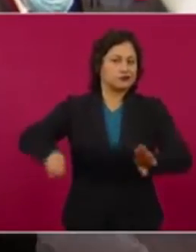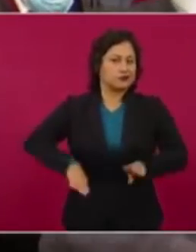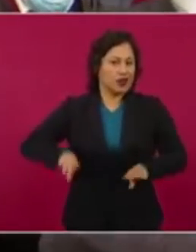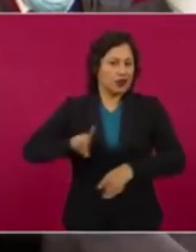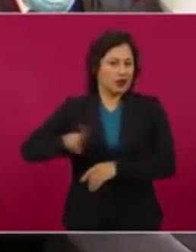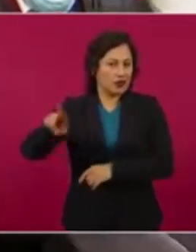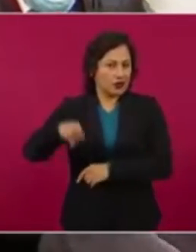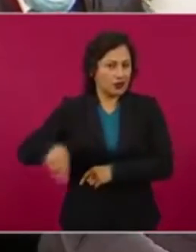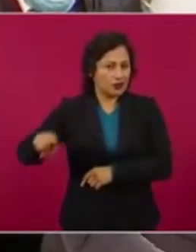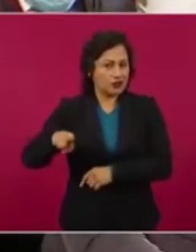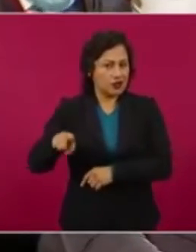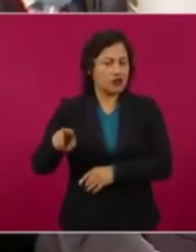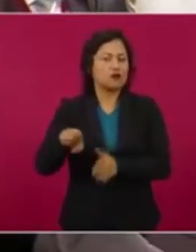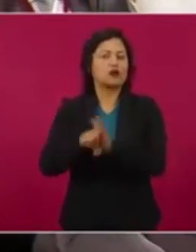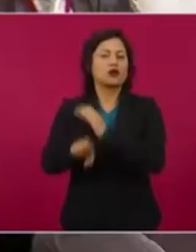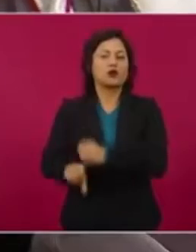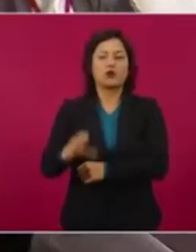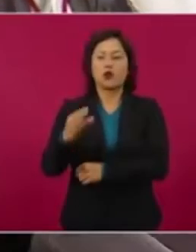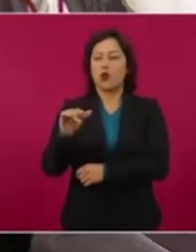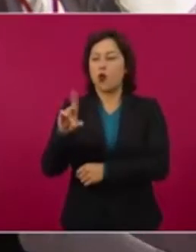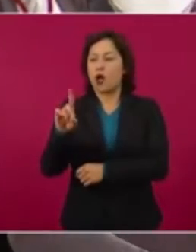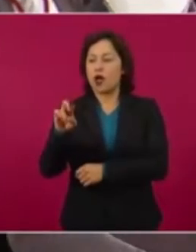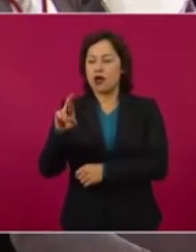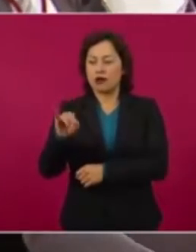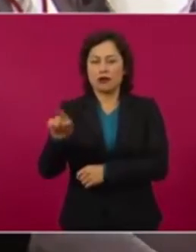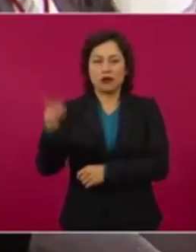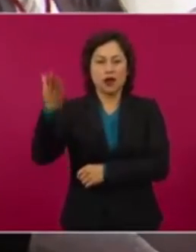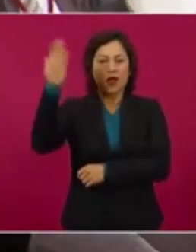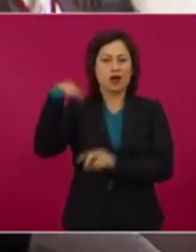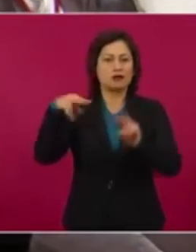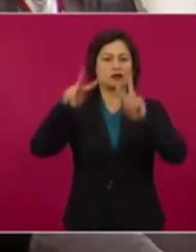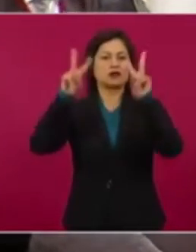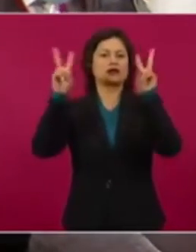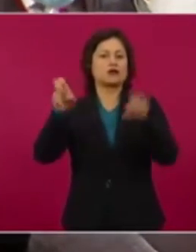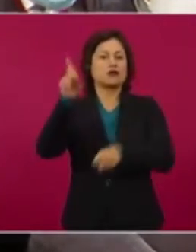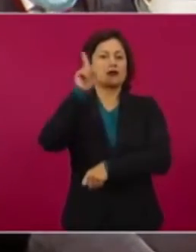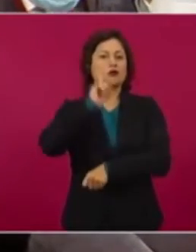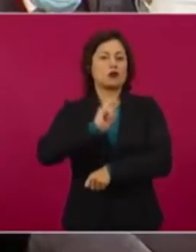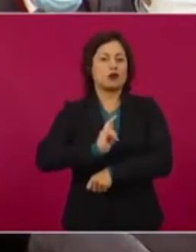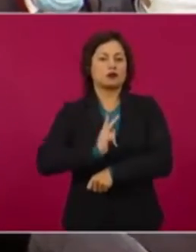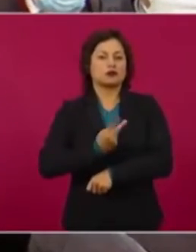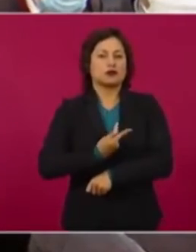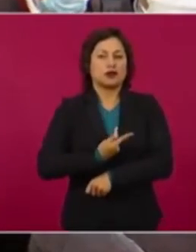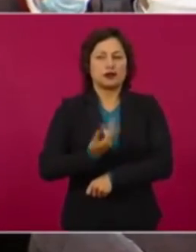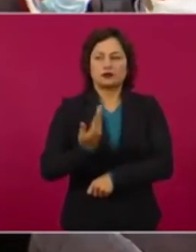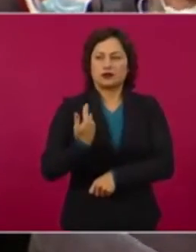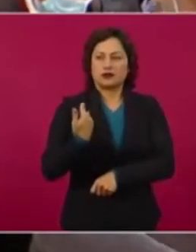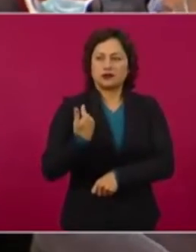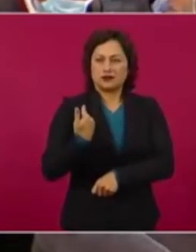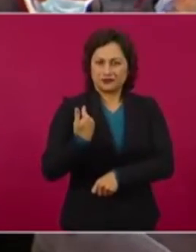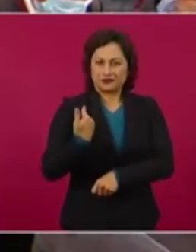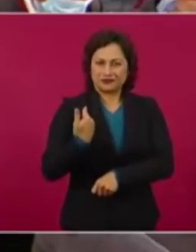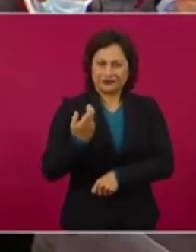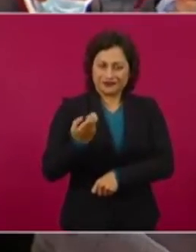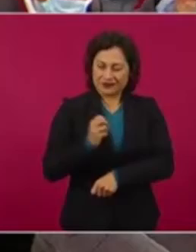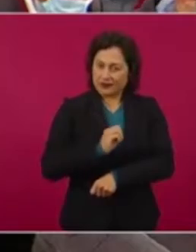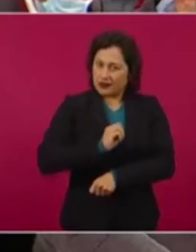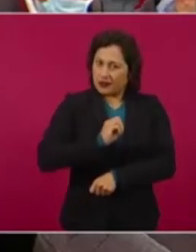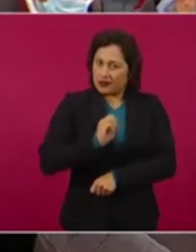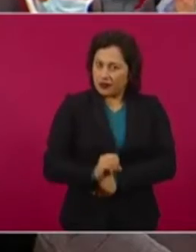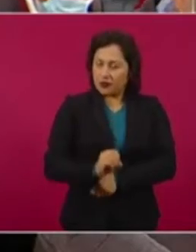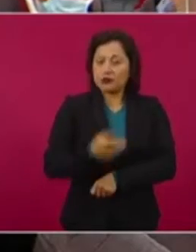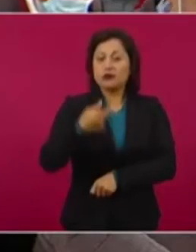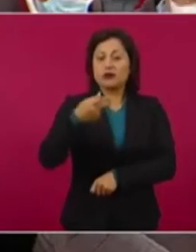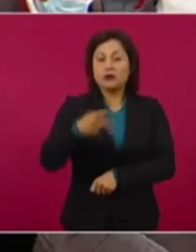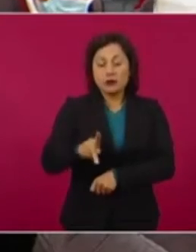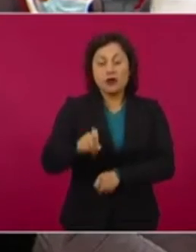con mujeres trans hace unos días, pero también hay un discurso por parte de mujeres